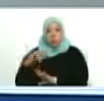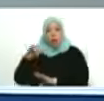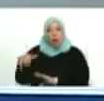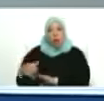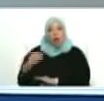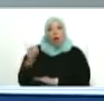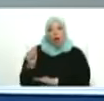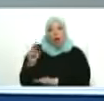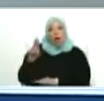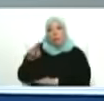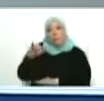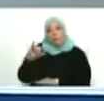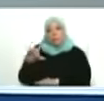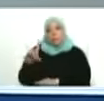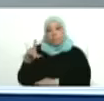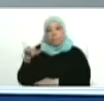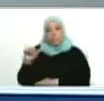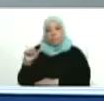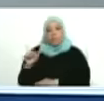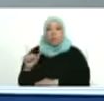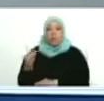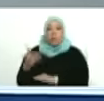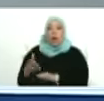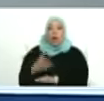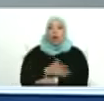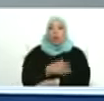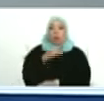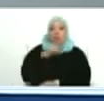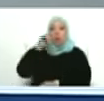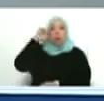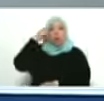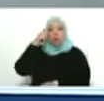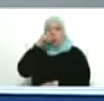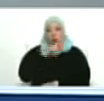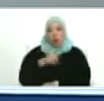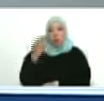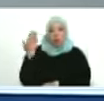sector Javillal, porque allá en las tejerías, recuerdan hace un año,